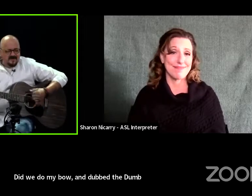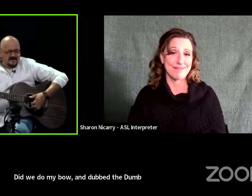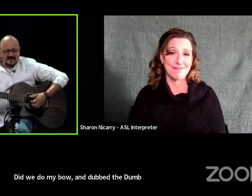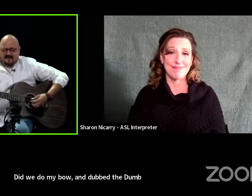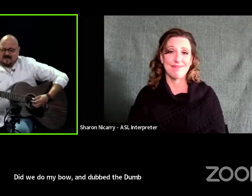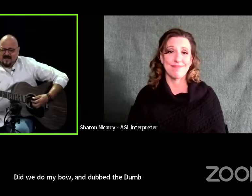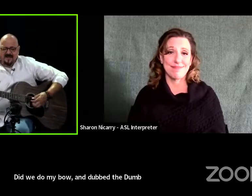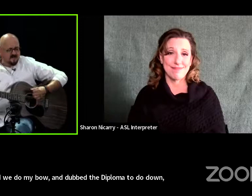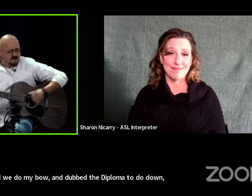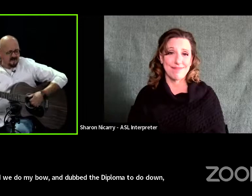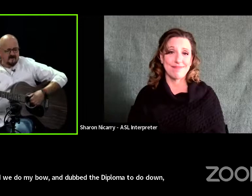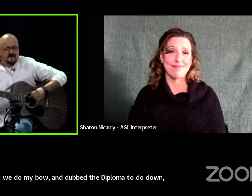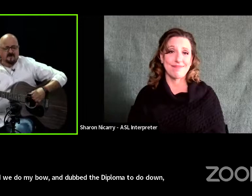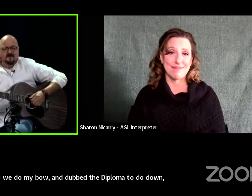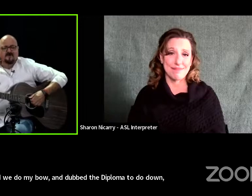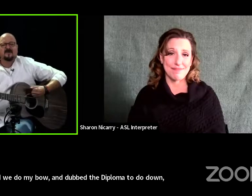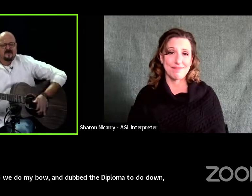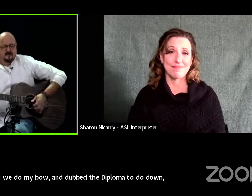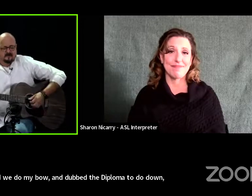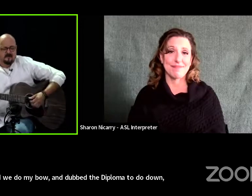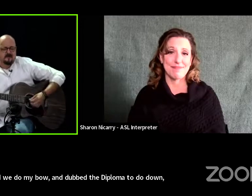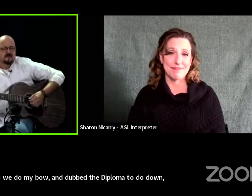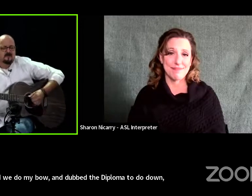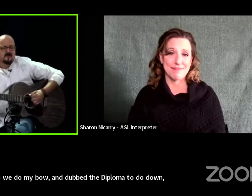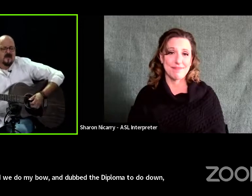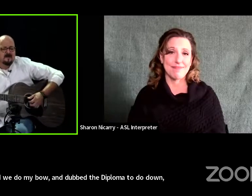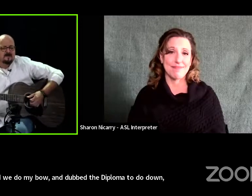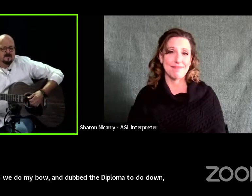diddy-bi-dee-da-bow-ba-down, diddy-dee-dee-dee-do,